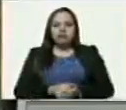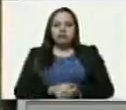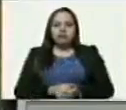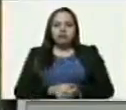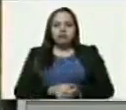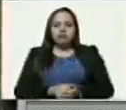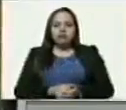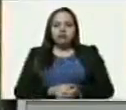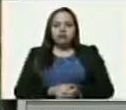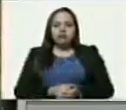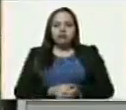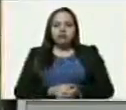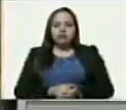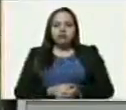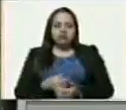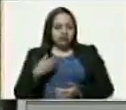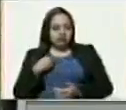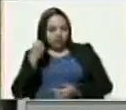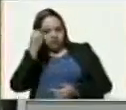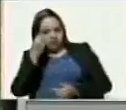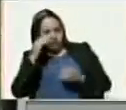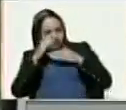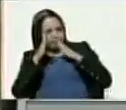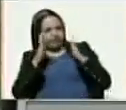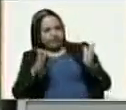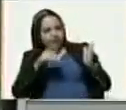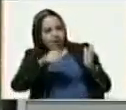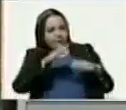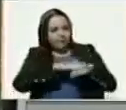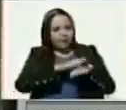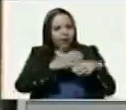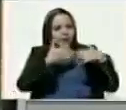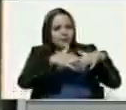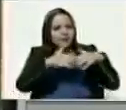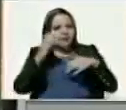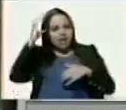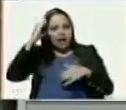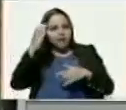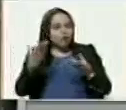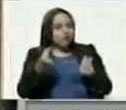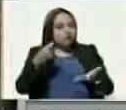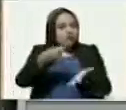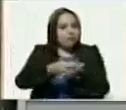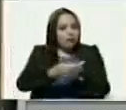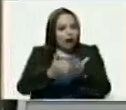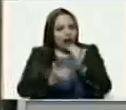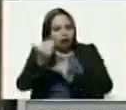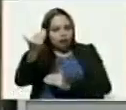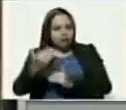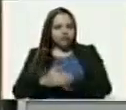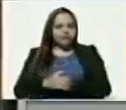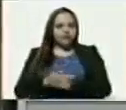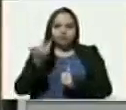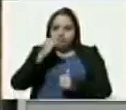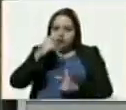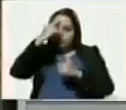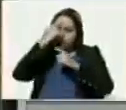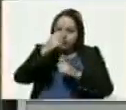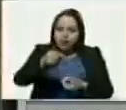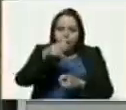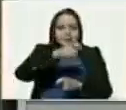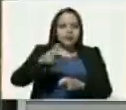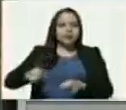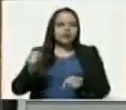atención porque es una empresa con una alta capacidad, con profesionales,